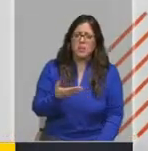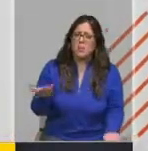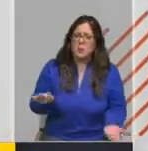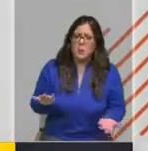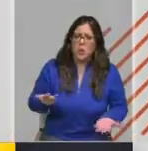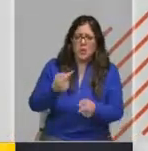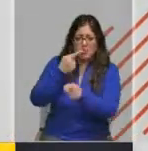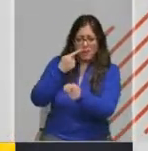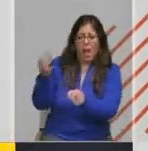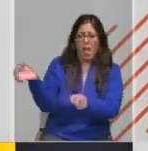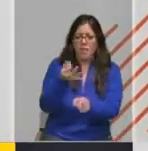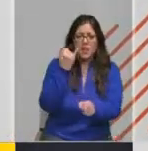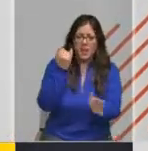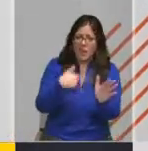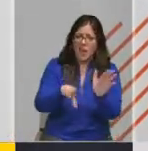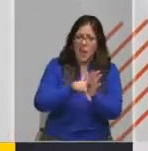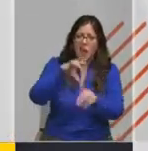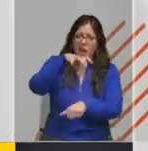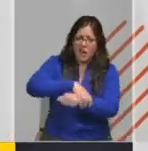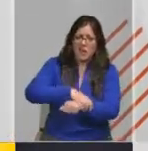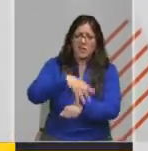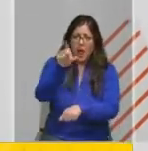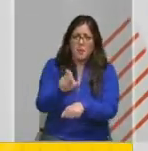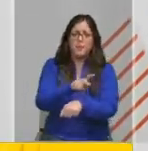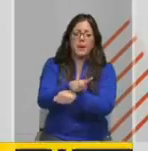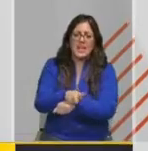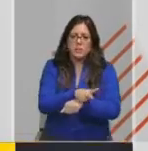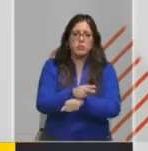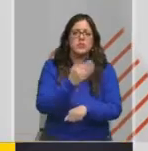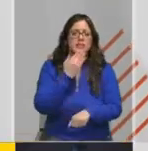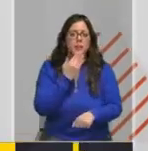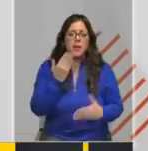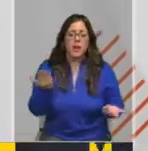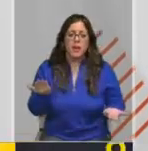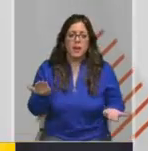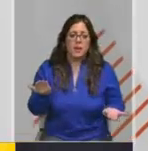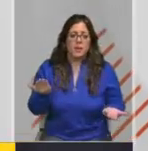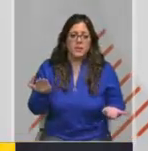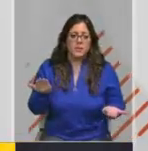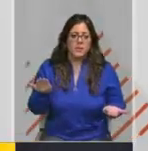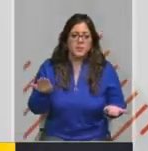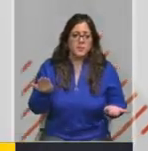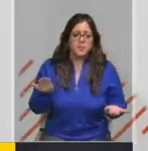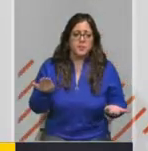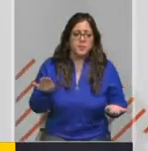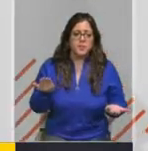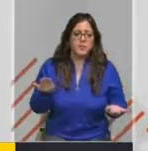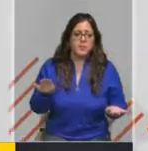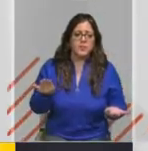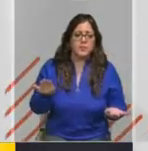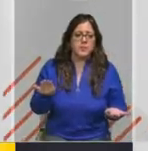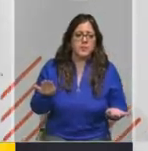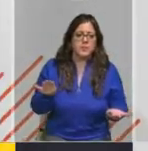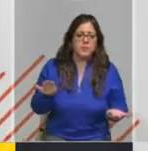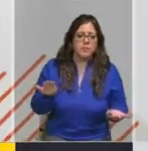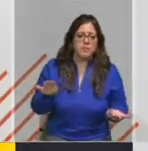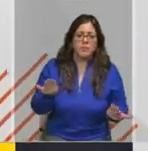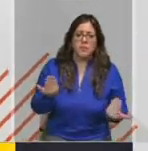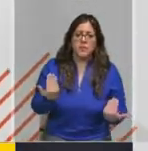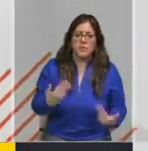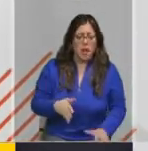dice que es totalmente ilegal la detención de esta persona y también el que se haya denegado precisamente la realización de este